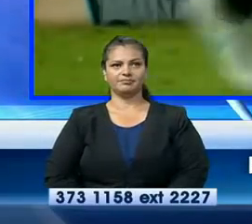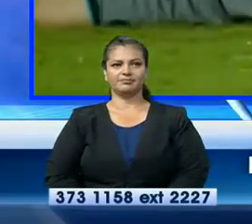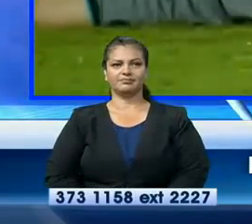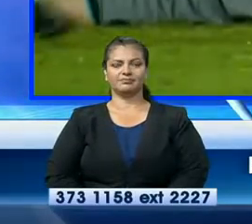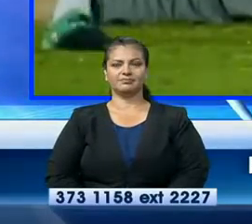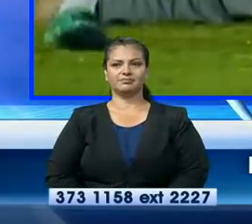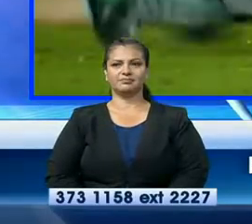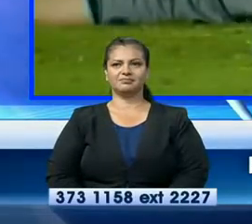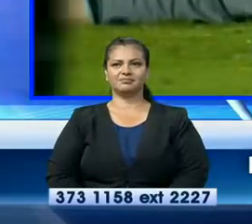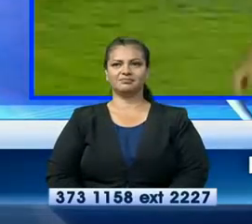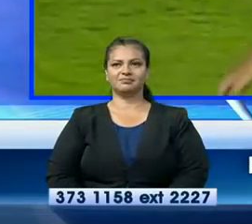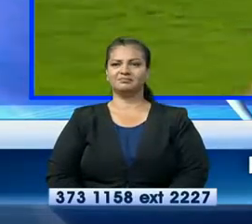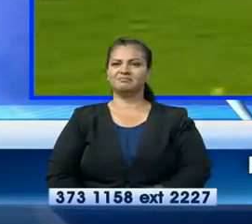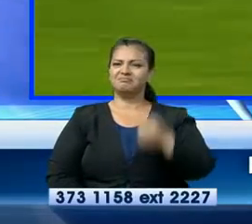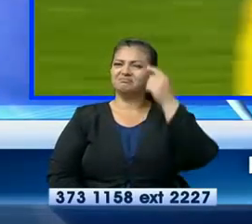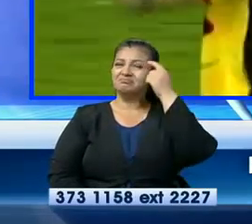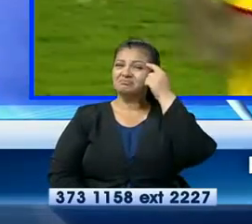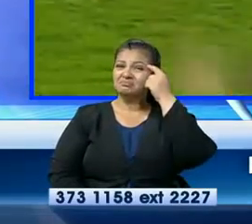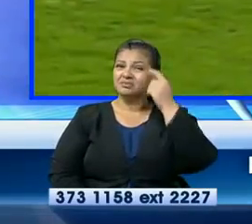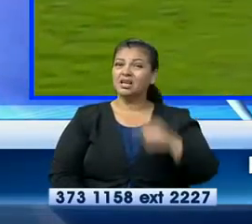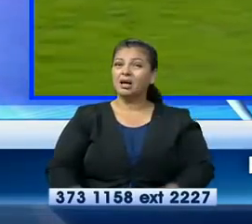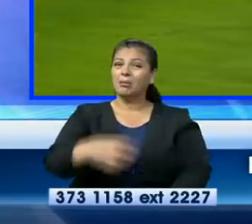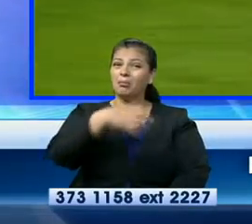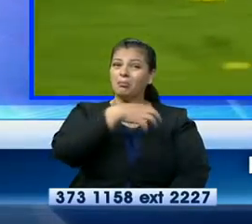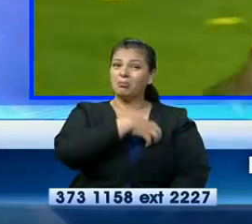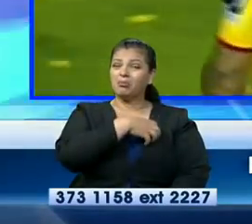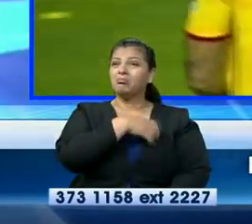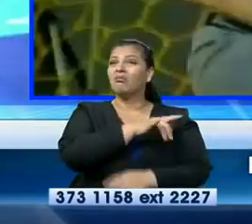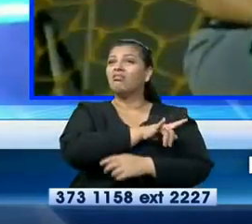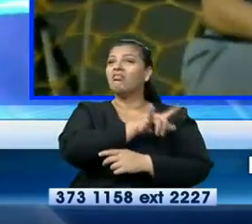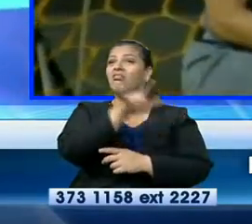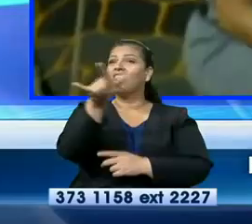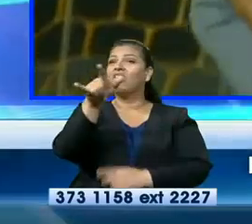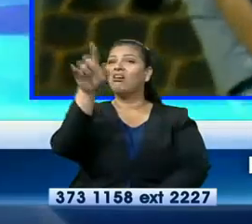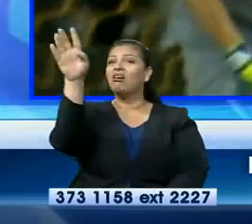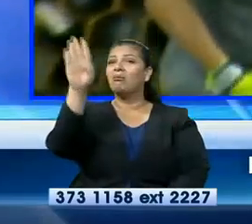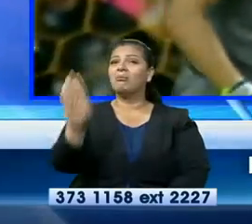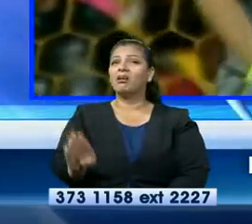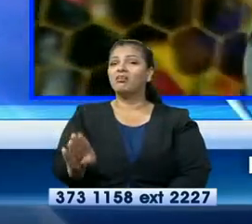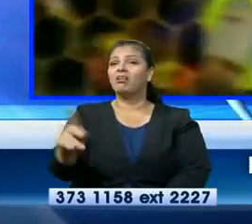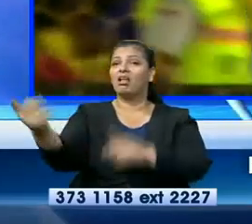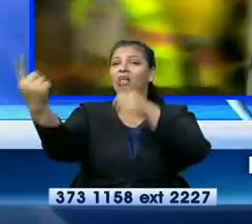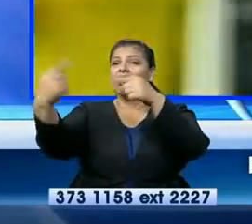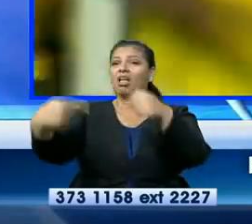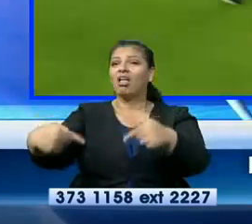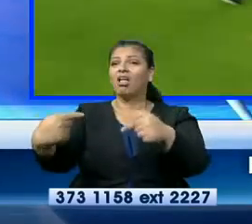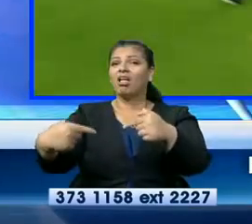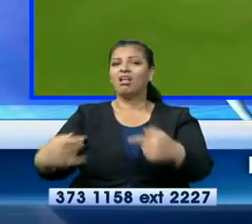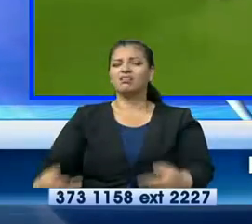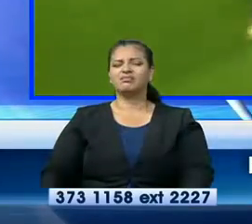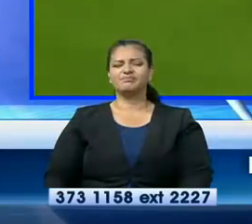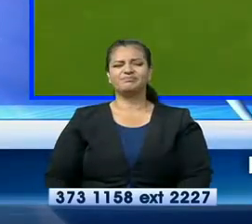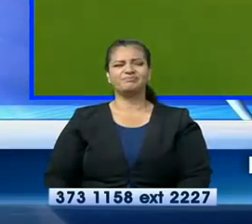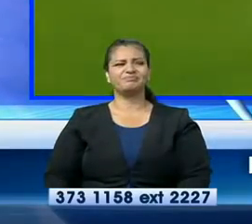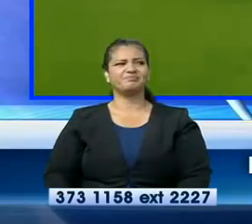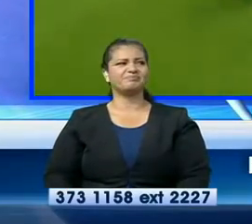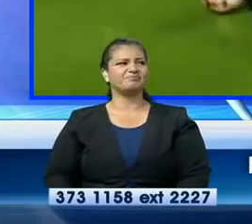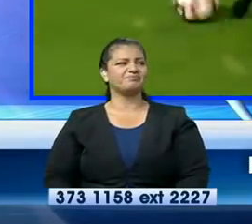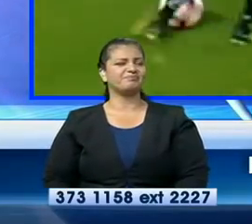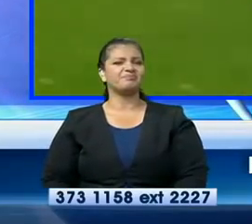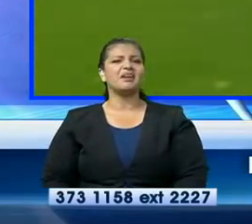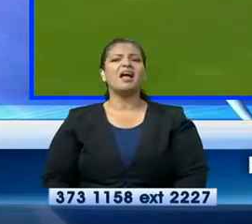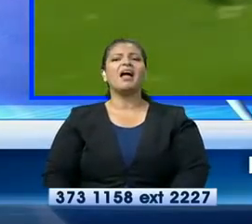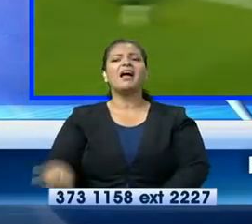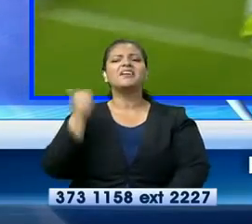vamos a brasil yo digo que ya les regalé todos los puntos que se ahorren ese billete pero porque no tienen el saco allá si a mí nos pone empresa ya nos ponen